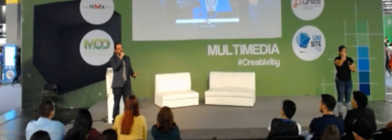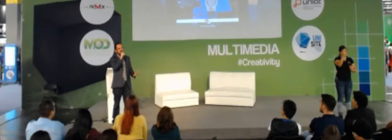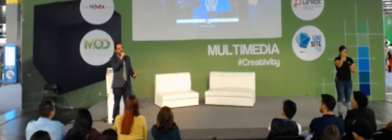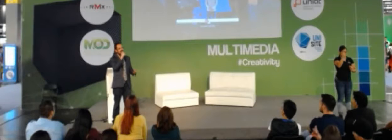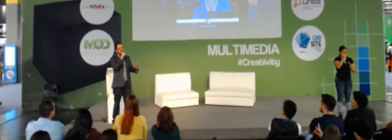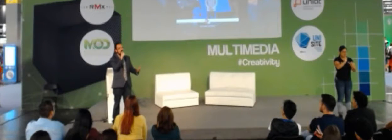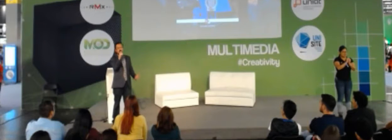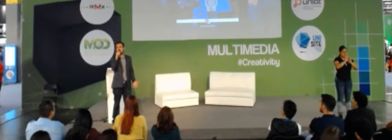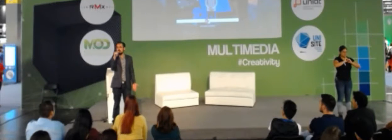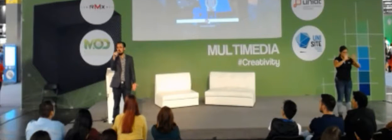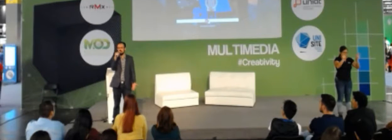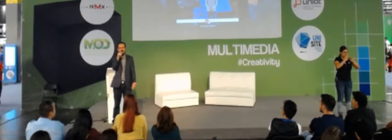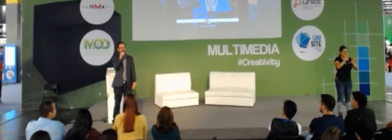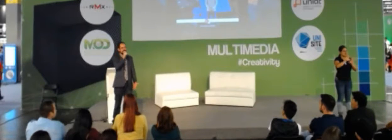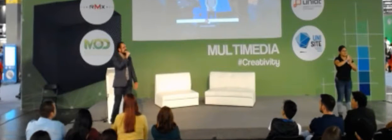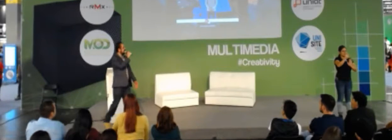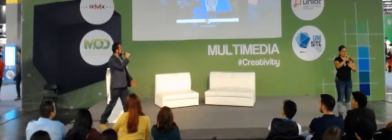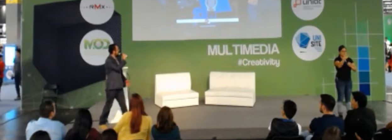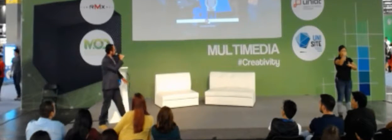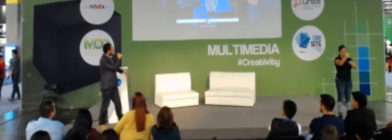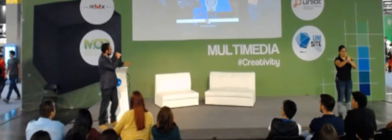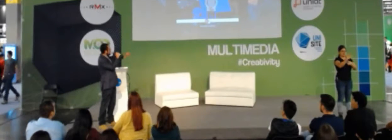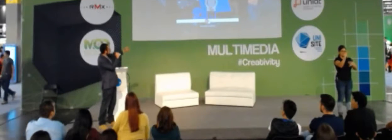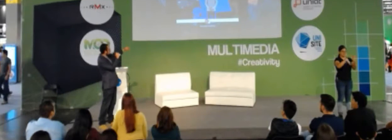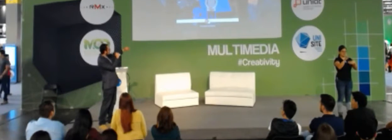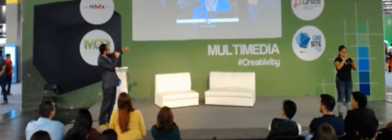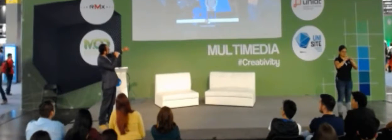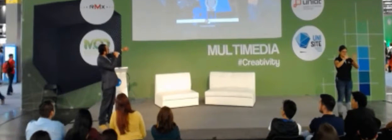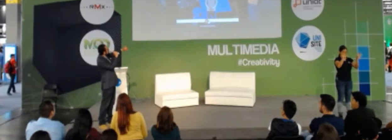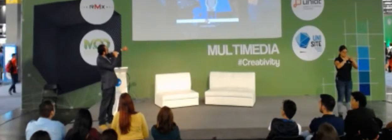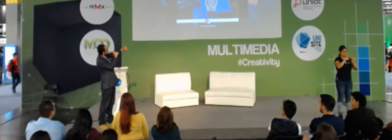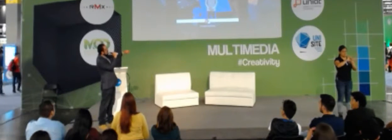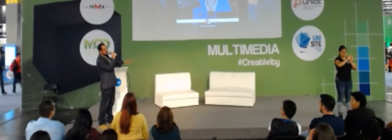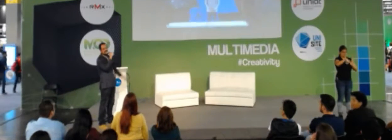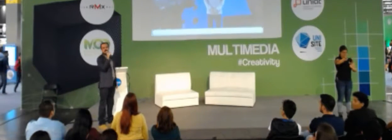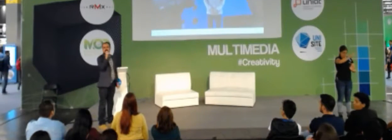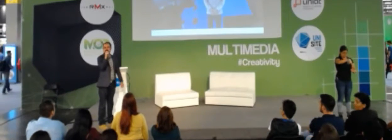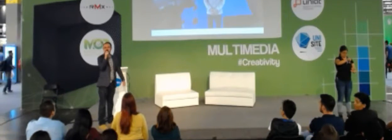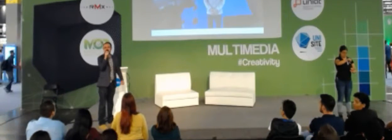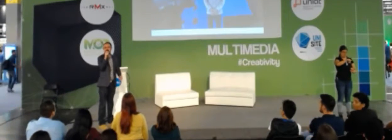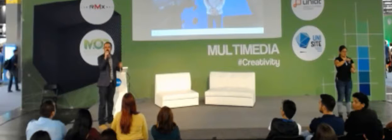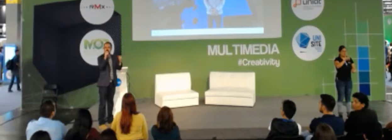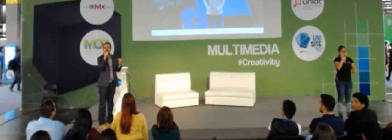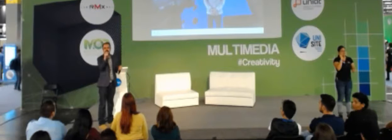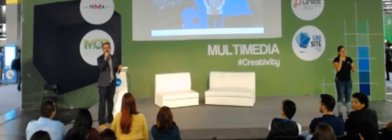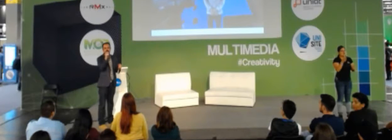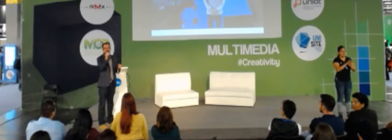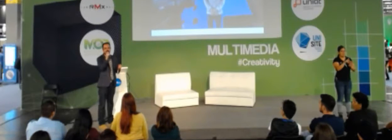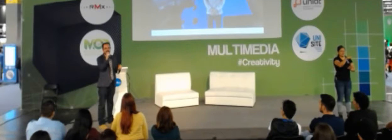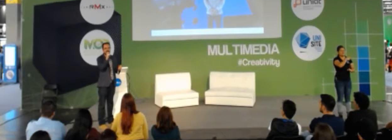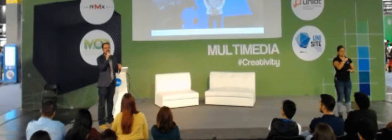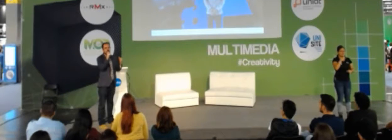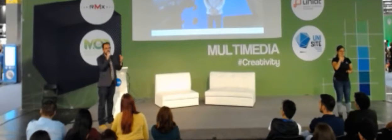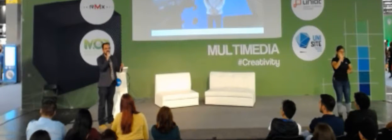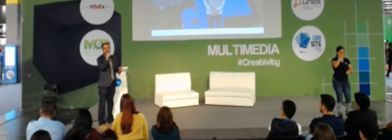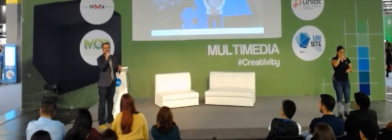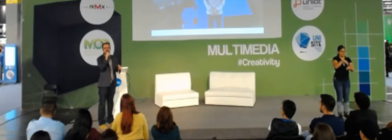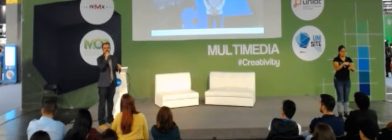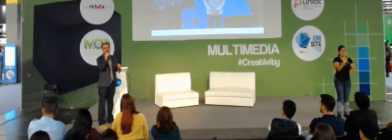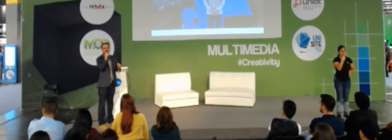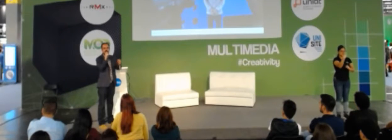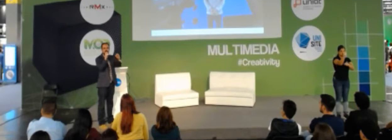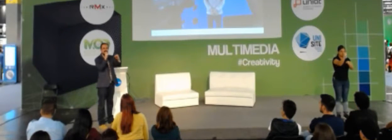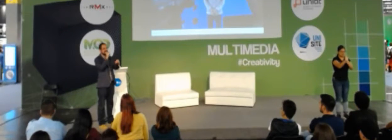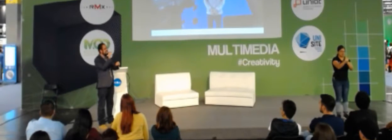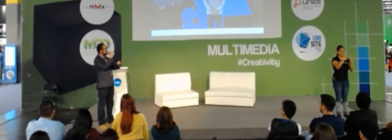generar discursos audiovisuales. A los chicos, por ejemplo, se les capacitó en el uso de cámaras, en procesos de